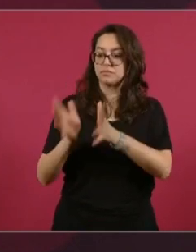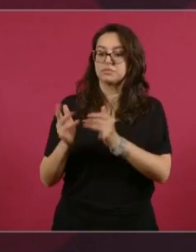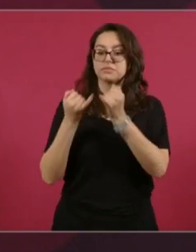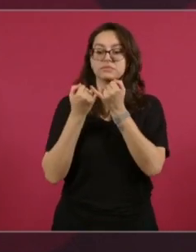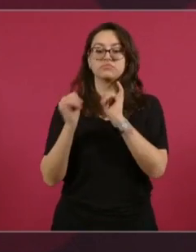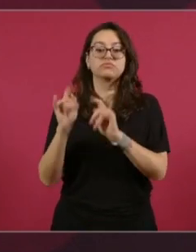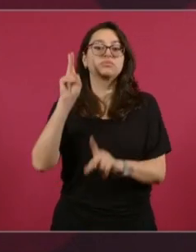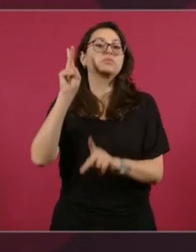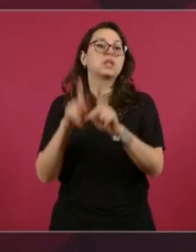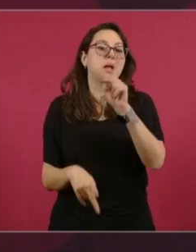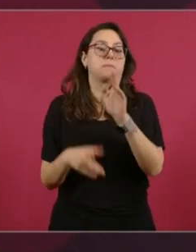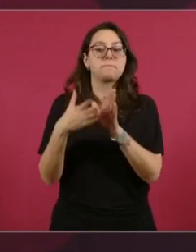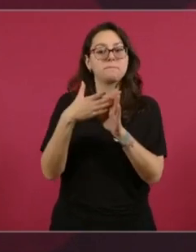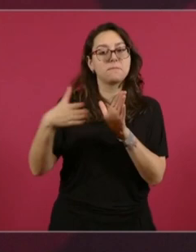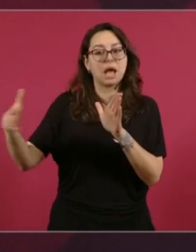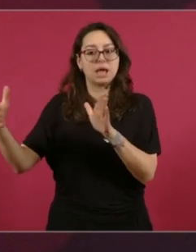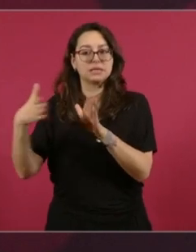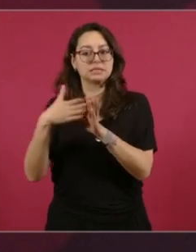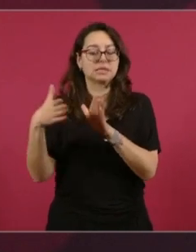pero